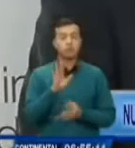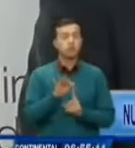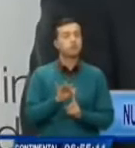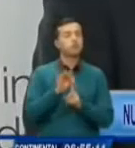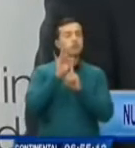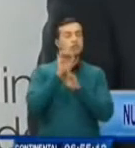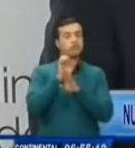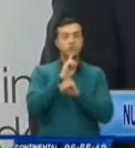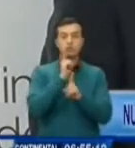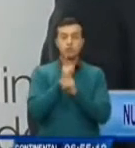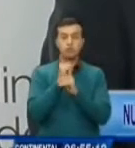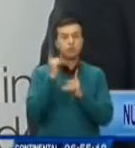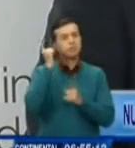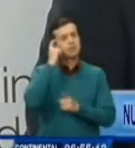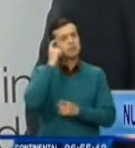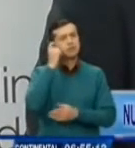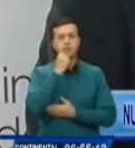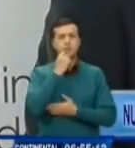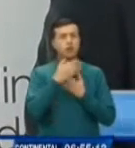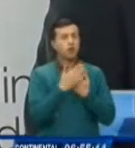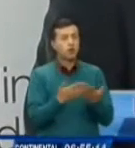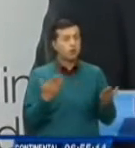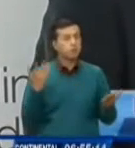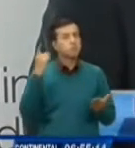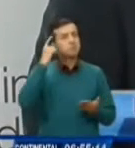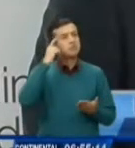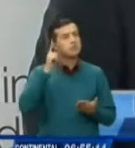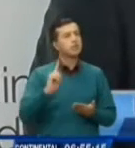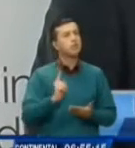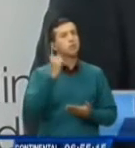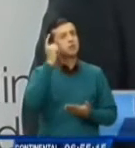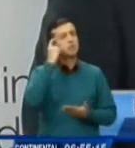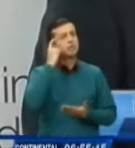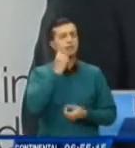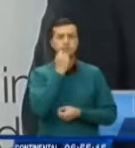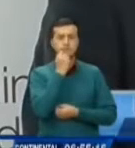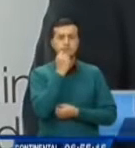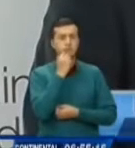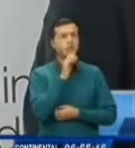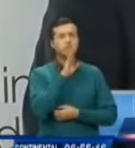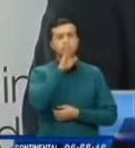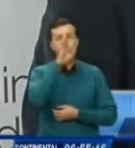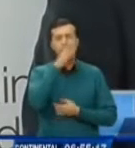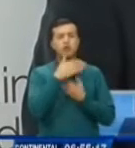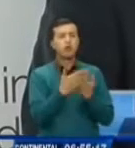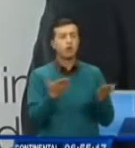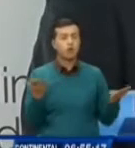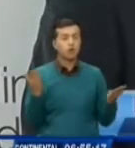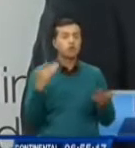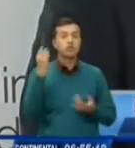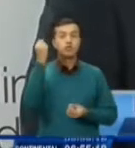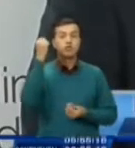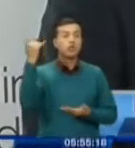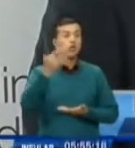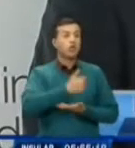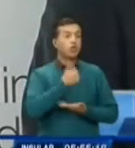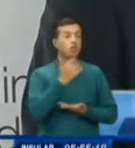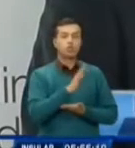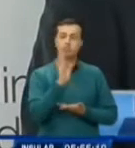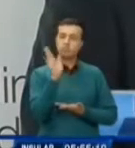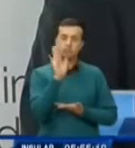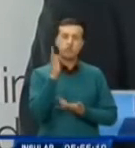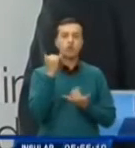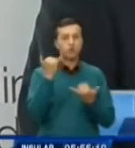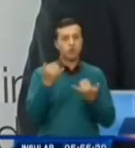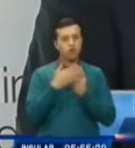preciados. Y romper ese paradigma de la riqueza que se suele tener desde una perspectiva neoclásica que está en la acumulación del capital. La riqueza